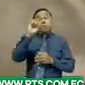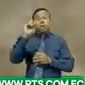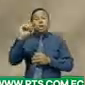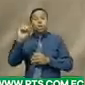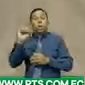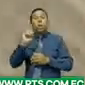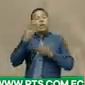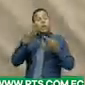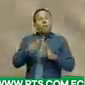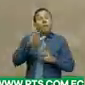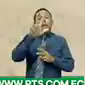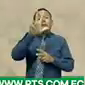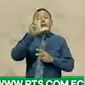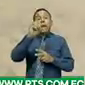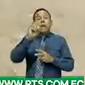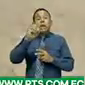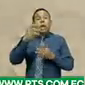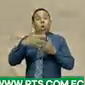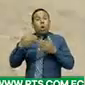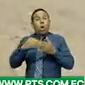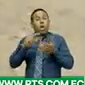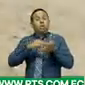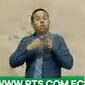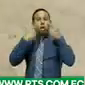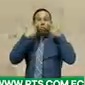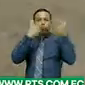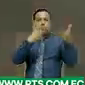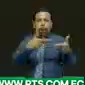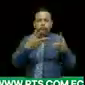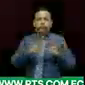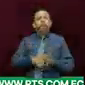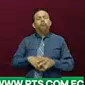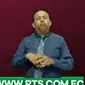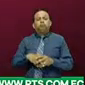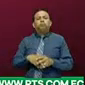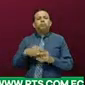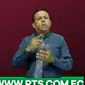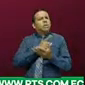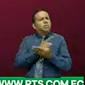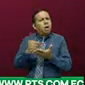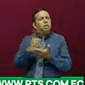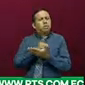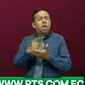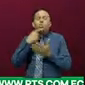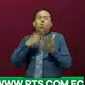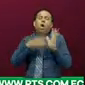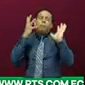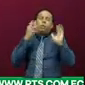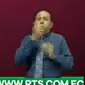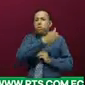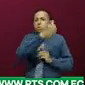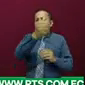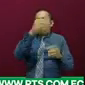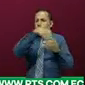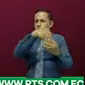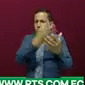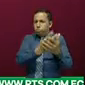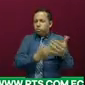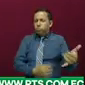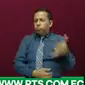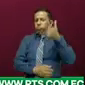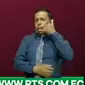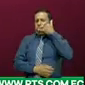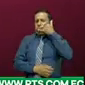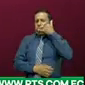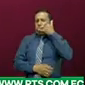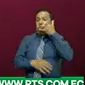$30 la guardia. Es la guardia, o sea, cuidarlo, que no se lo quiten. $30 semanales. A nosotros nos llaman y nos dicen, mira, tal día te